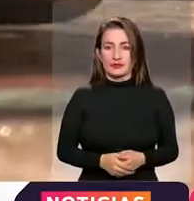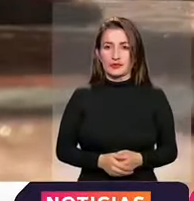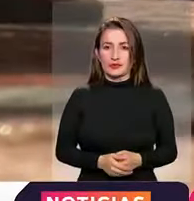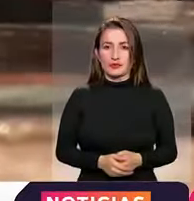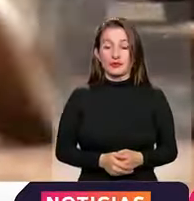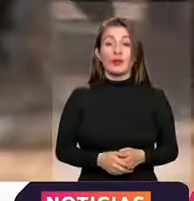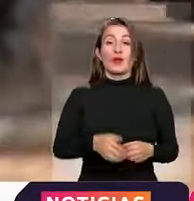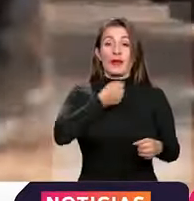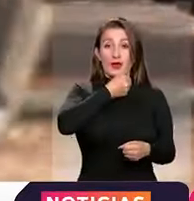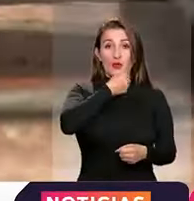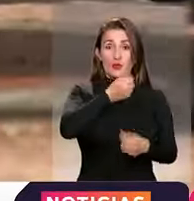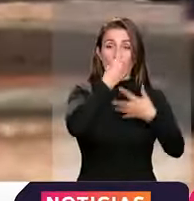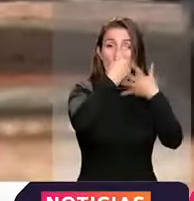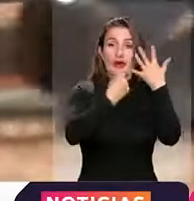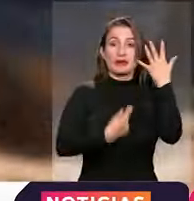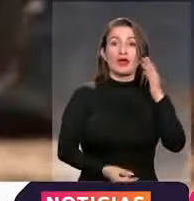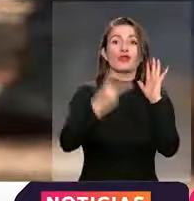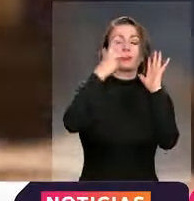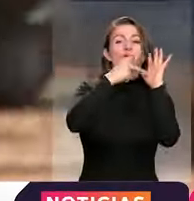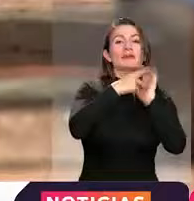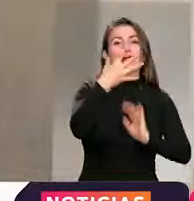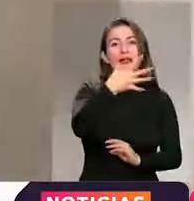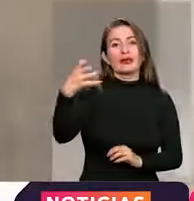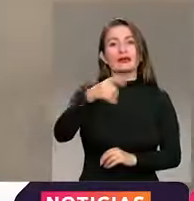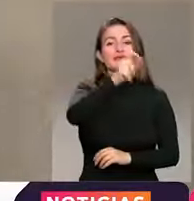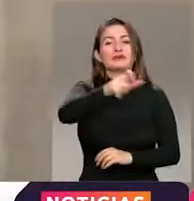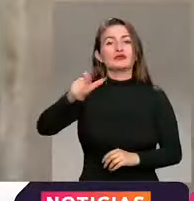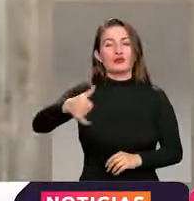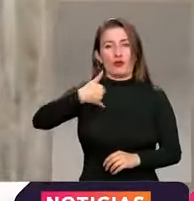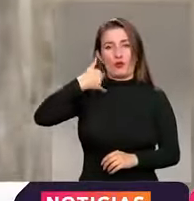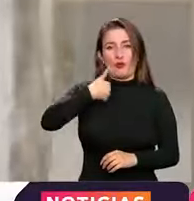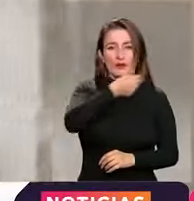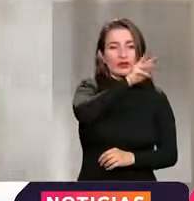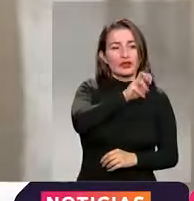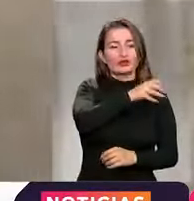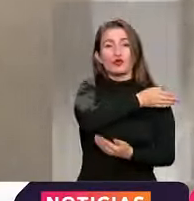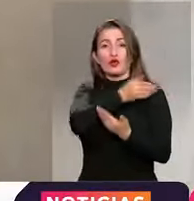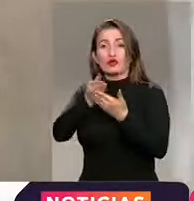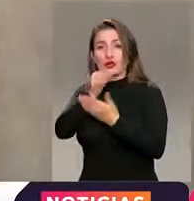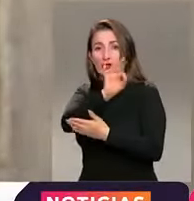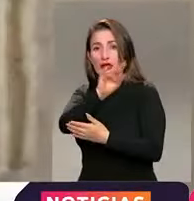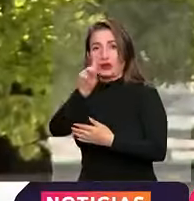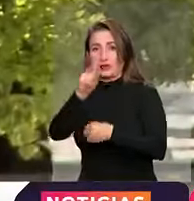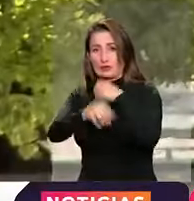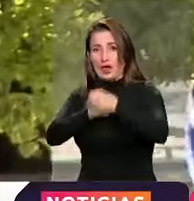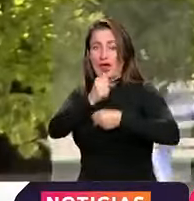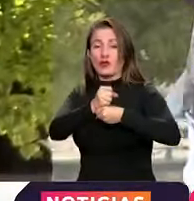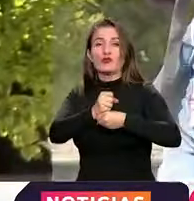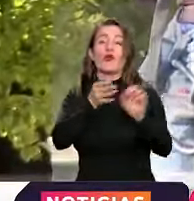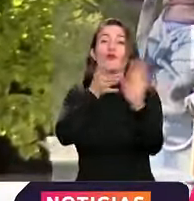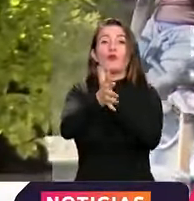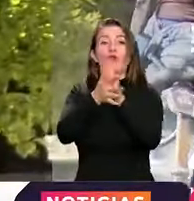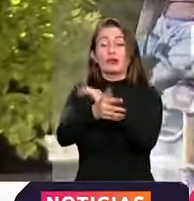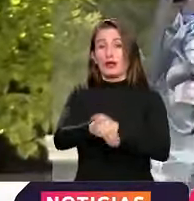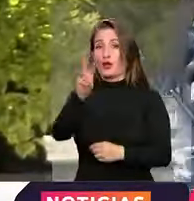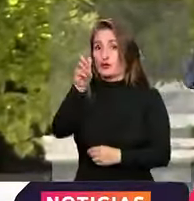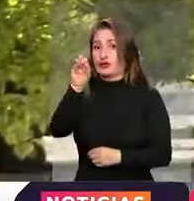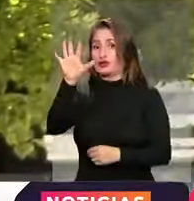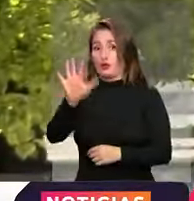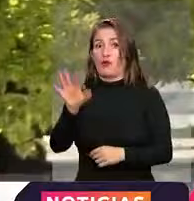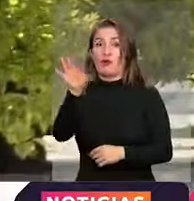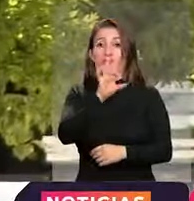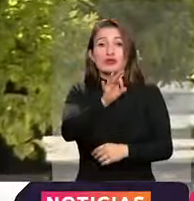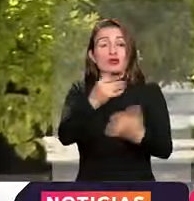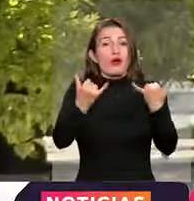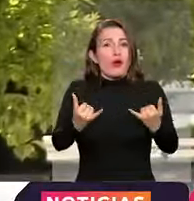Una encuesta realizada a 2.556 jóvenes entre los 18 y 32 años reveló que el 85% considera que